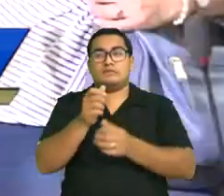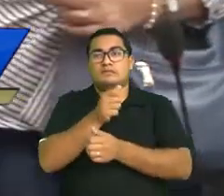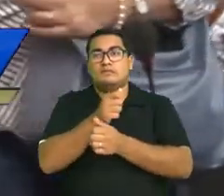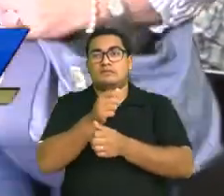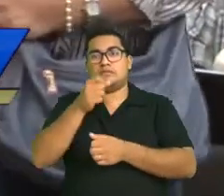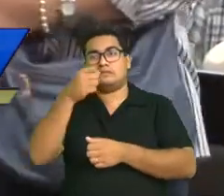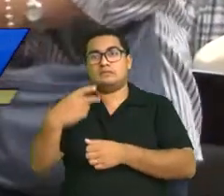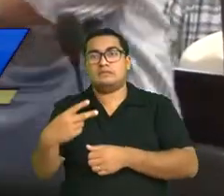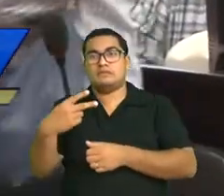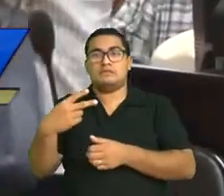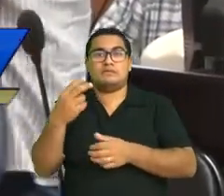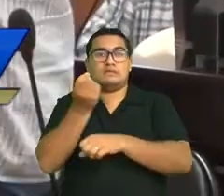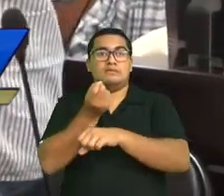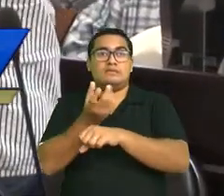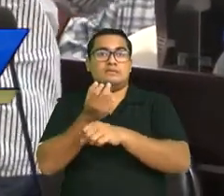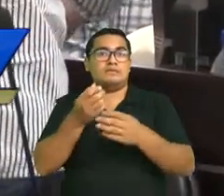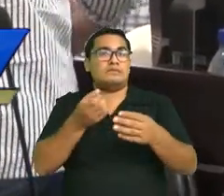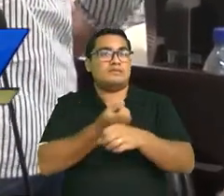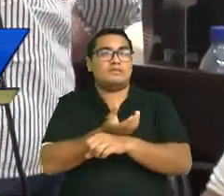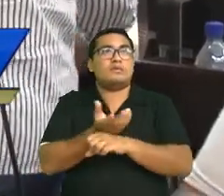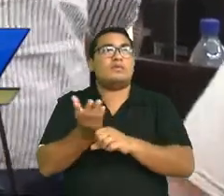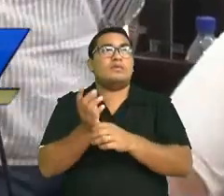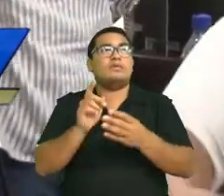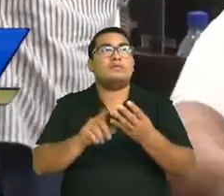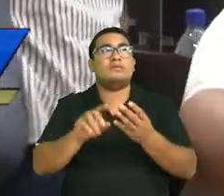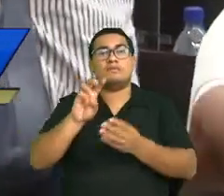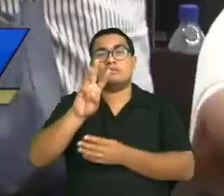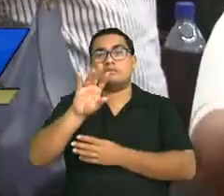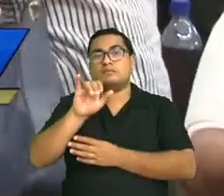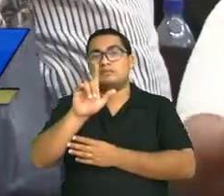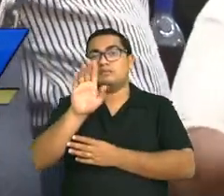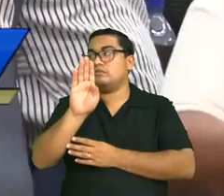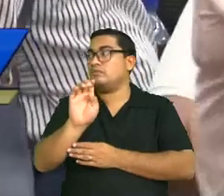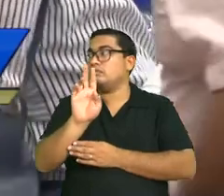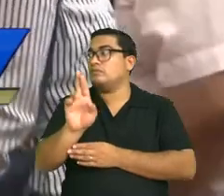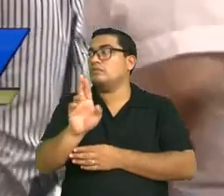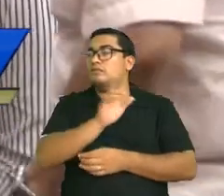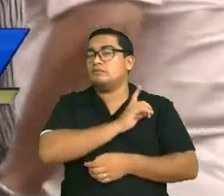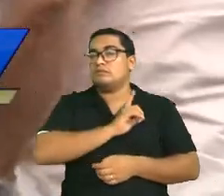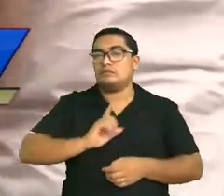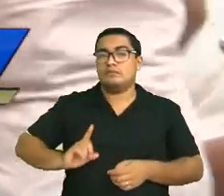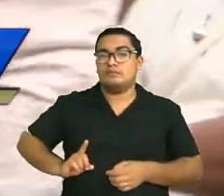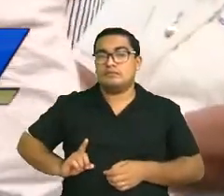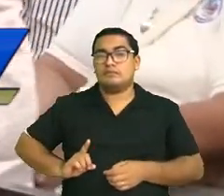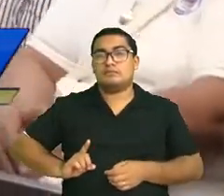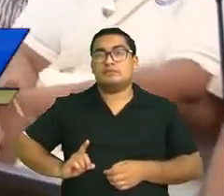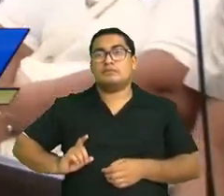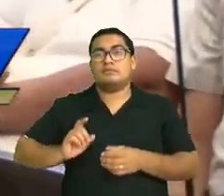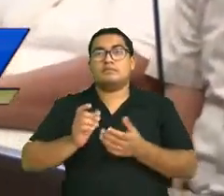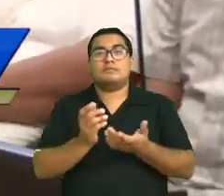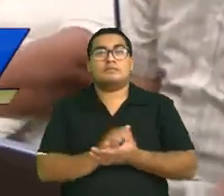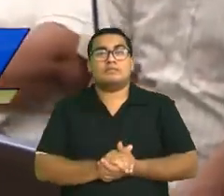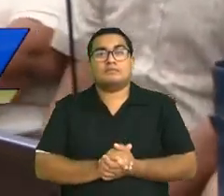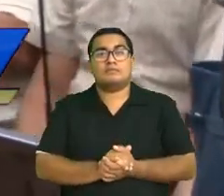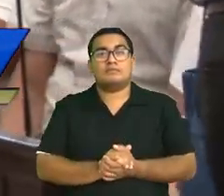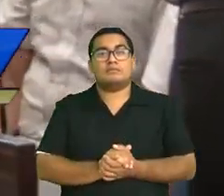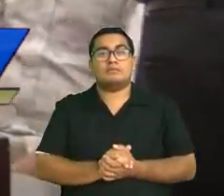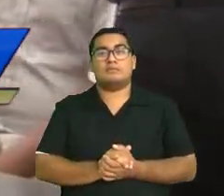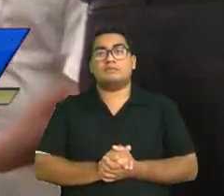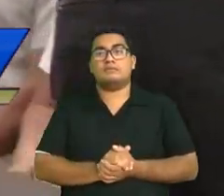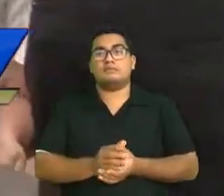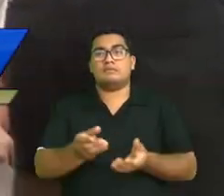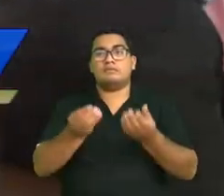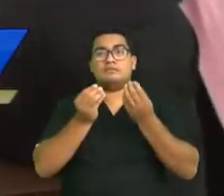vicealcaldes, como concejales. Está nuestro hermano Wilber de diputado, ¿verdad? Y hay